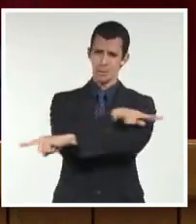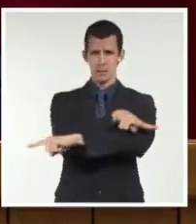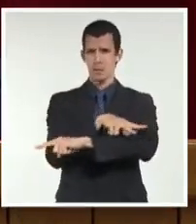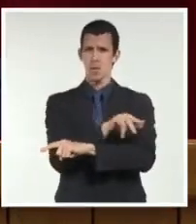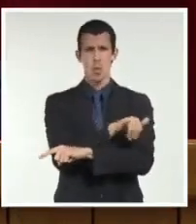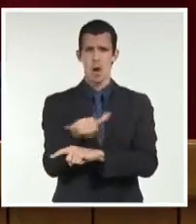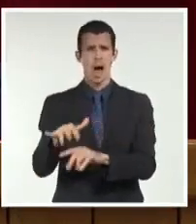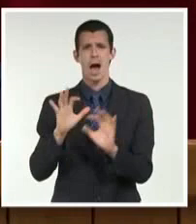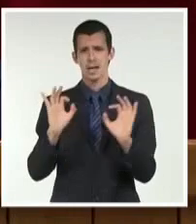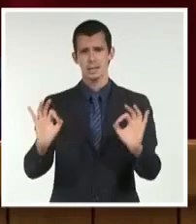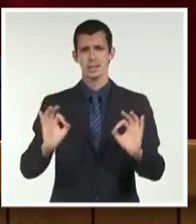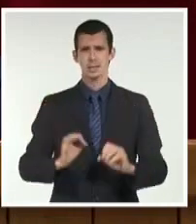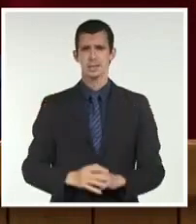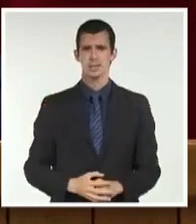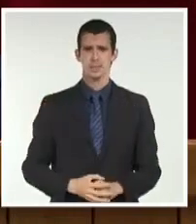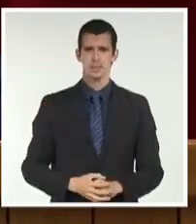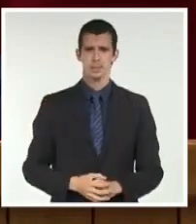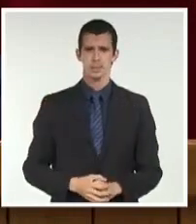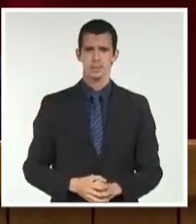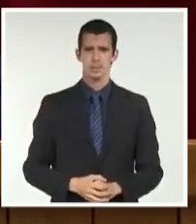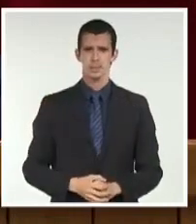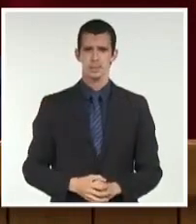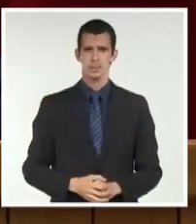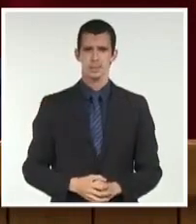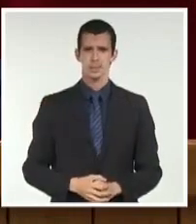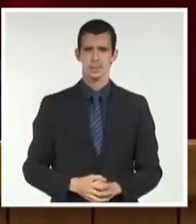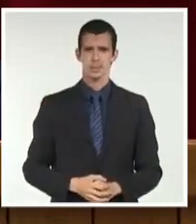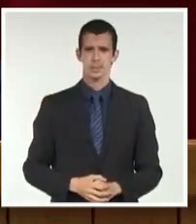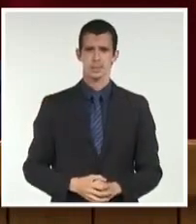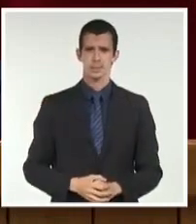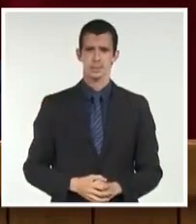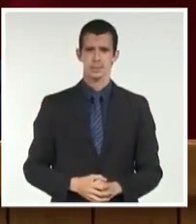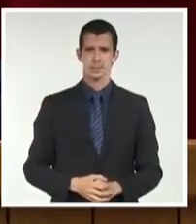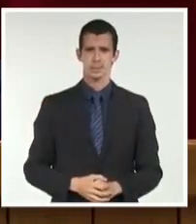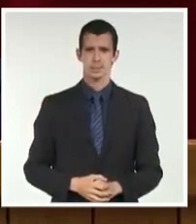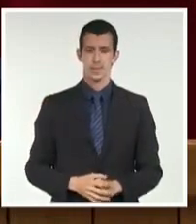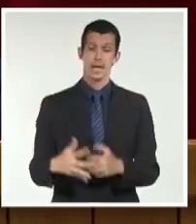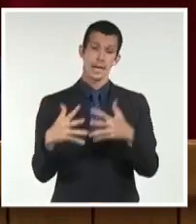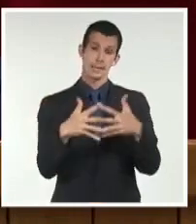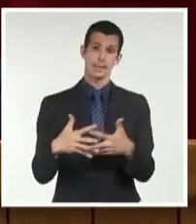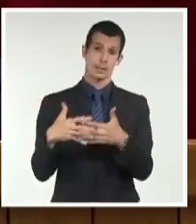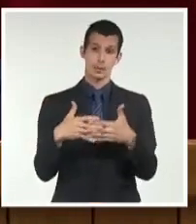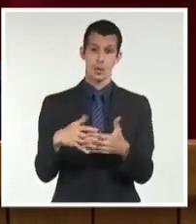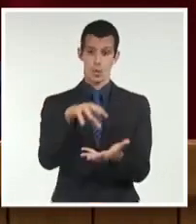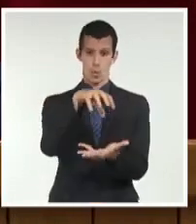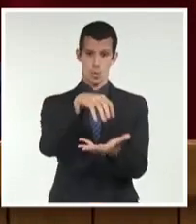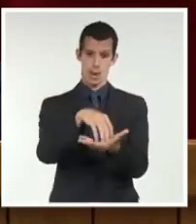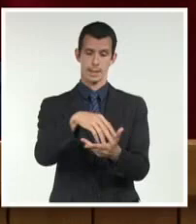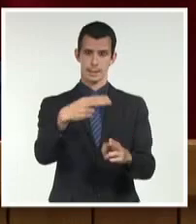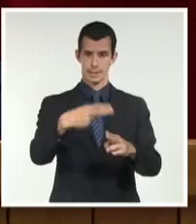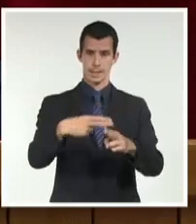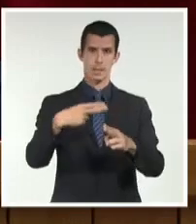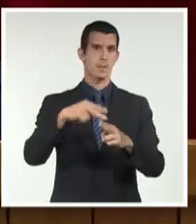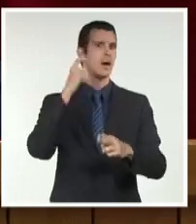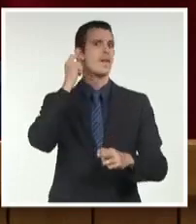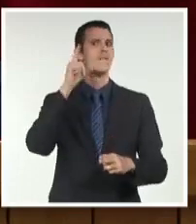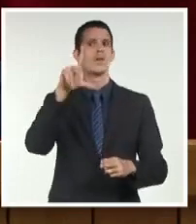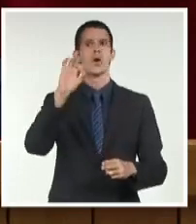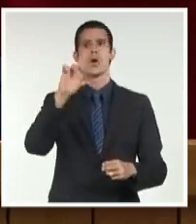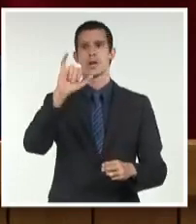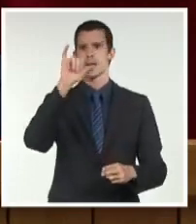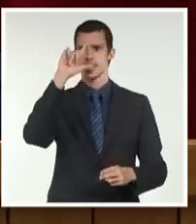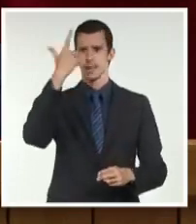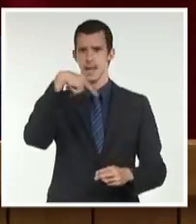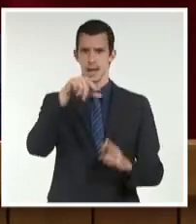anticubana, asentada fundamentalmente en el sur de la Florida y que se ha instalado en la primera línea de agresión contra Cuba